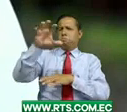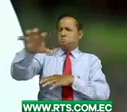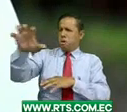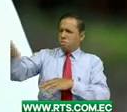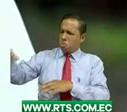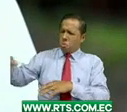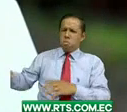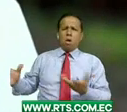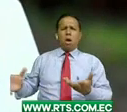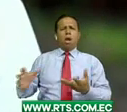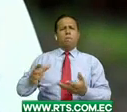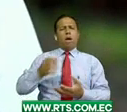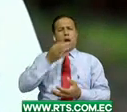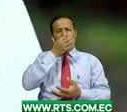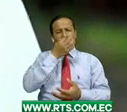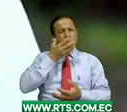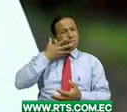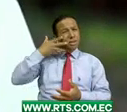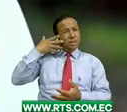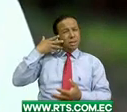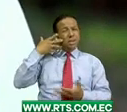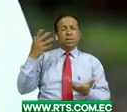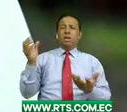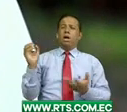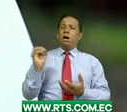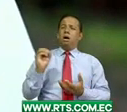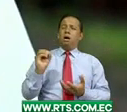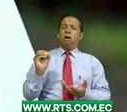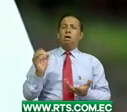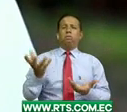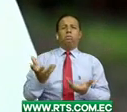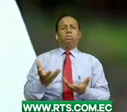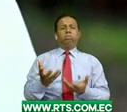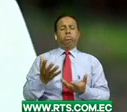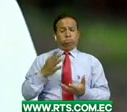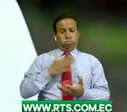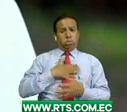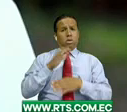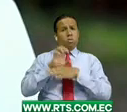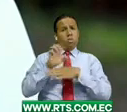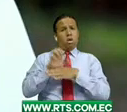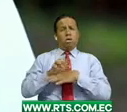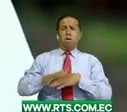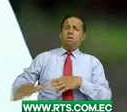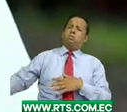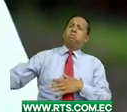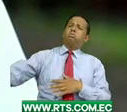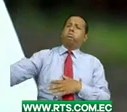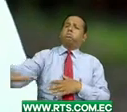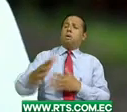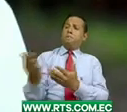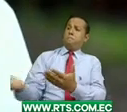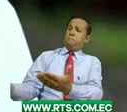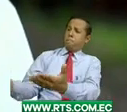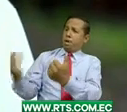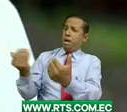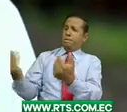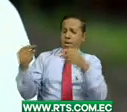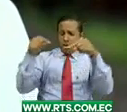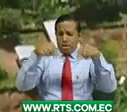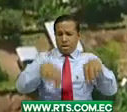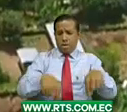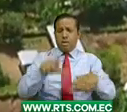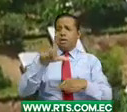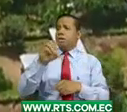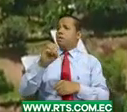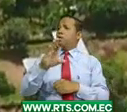de la Amazonía, al pueblo de nuestro país, el Ecuador, para que visiten a nuestro cantón